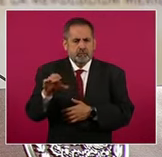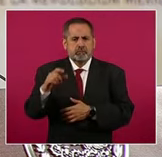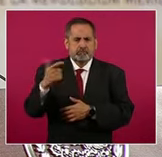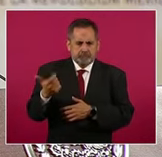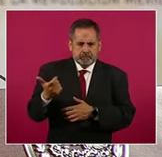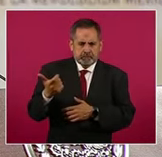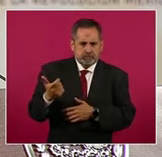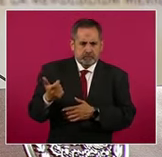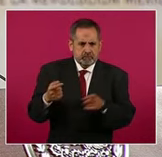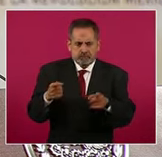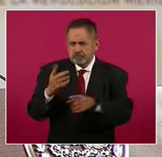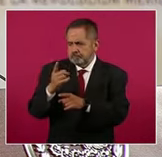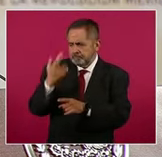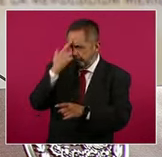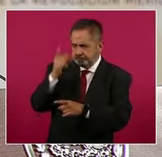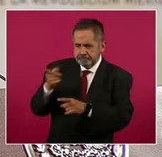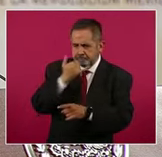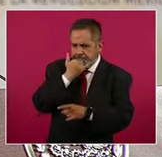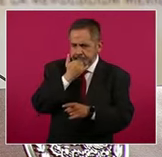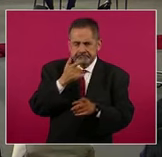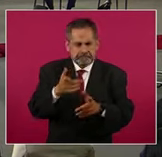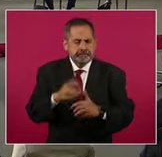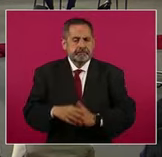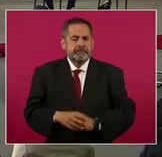4,942,900 pesos, correcto.